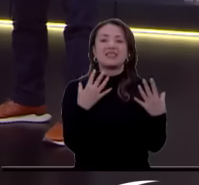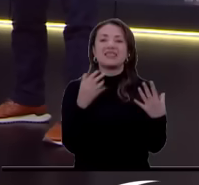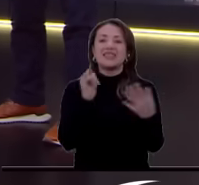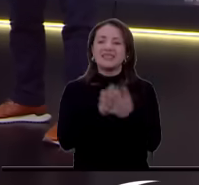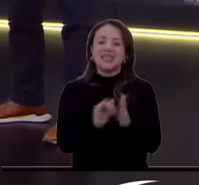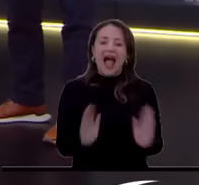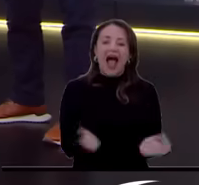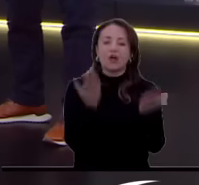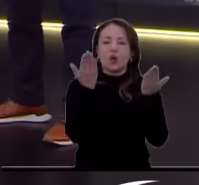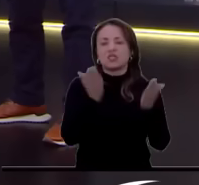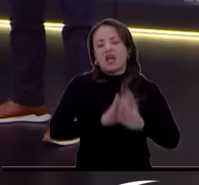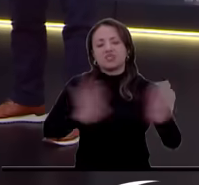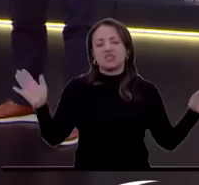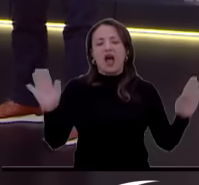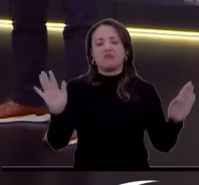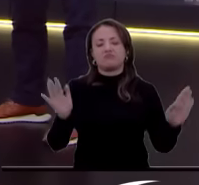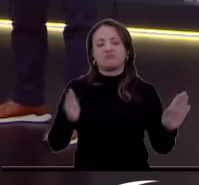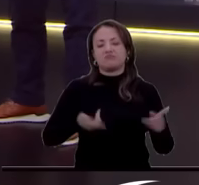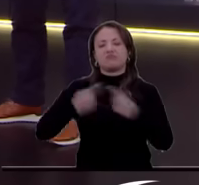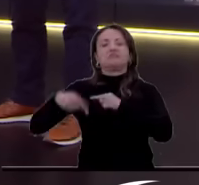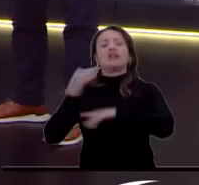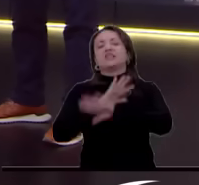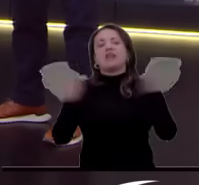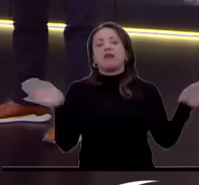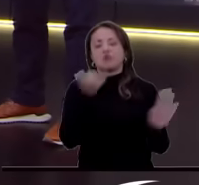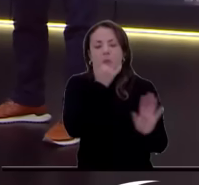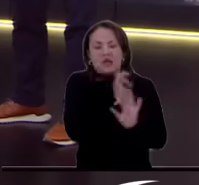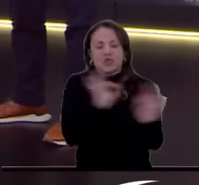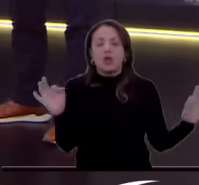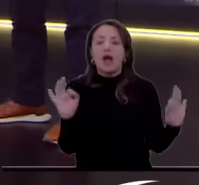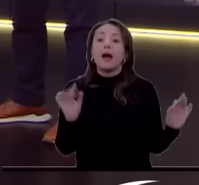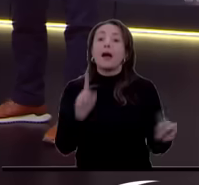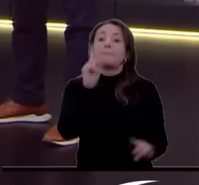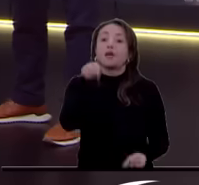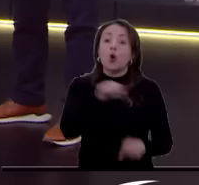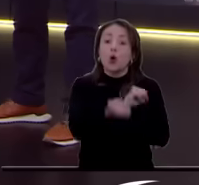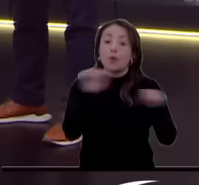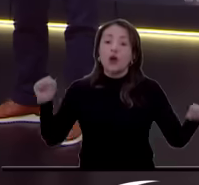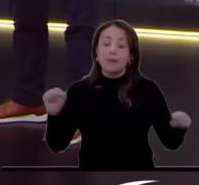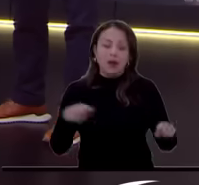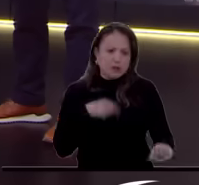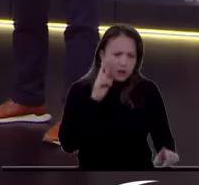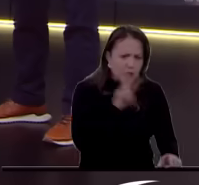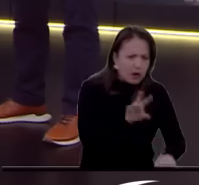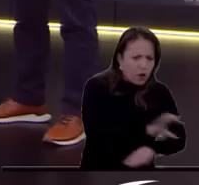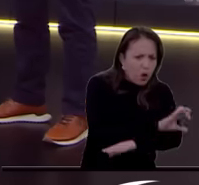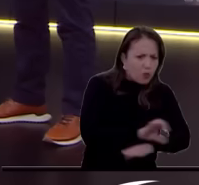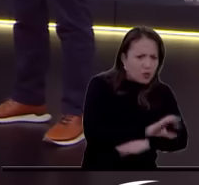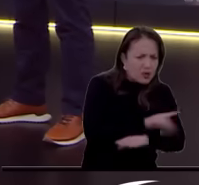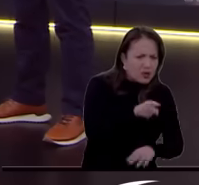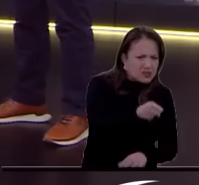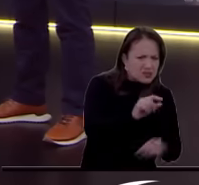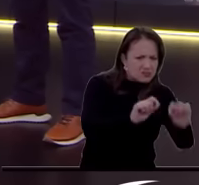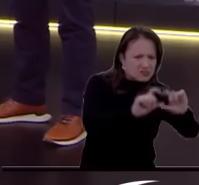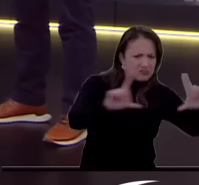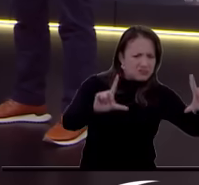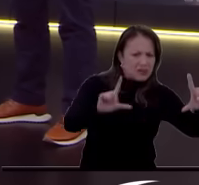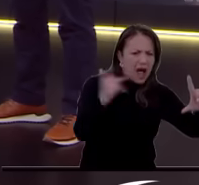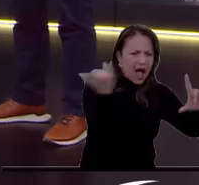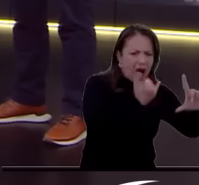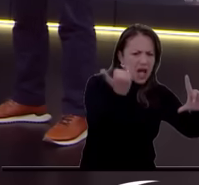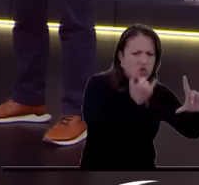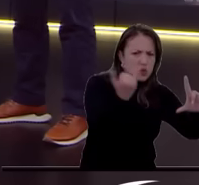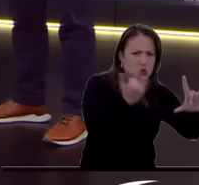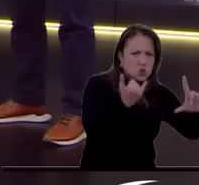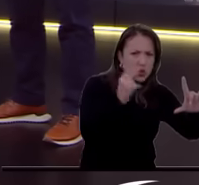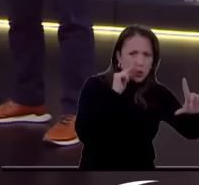actualizar ya está reversada y no va a pasar nada pero si usted esta mañana se levantó y vio que su computador tenía esa famosa pantalla azul azul